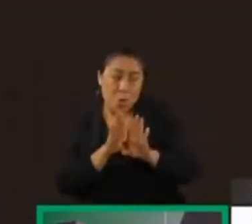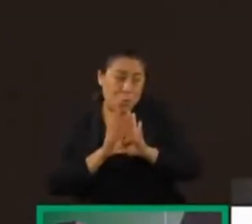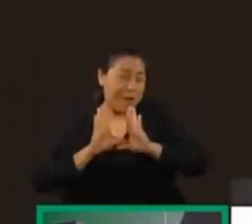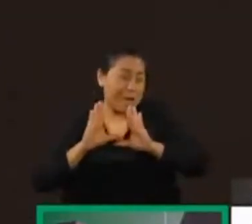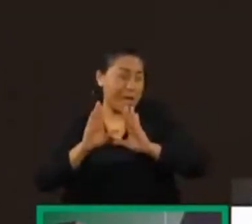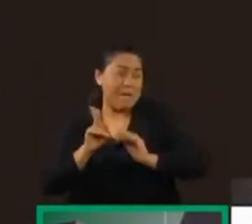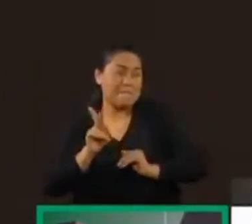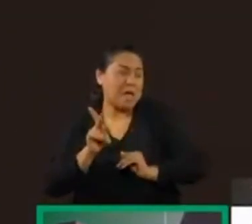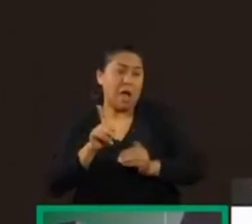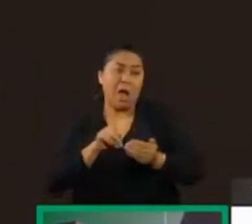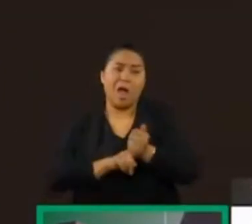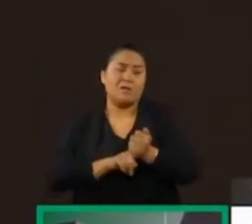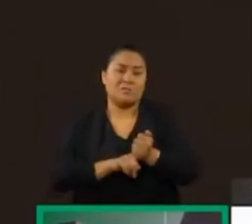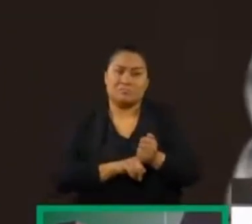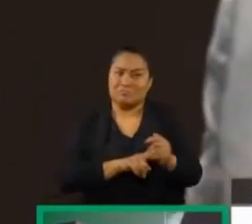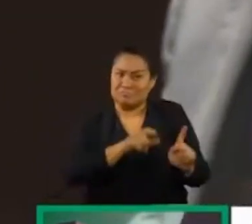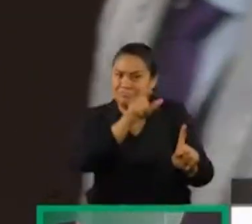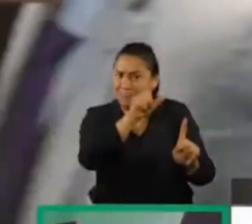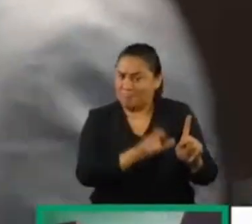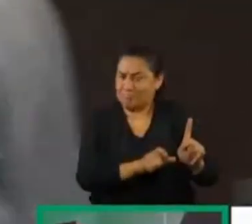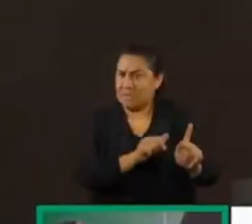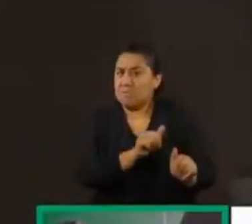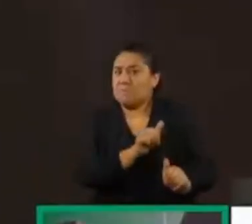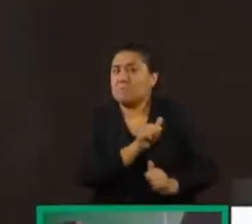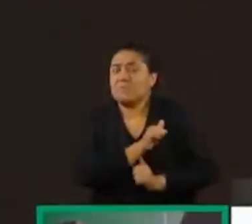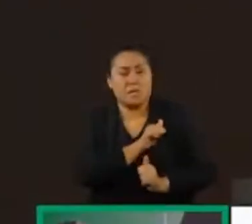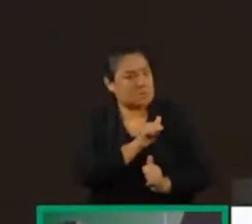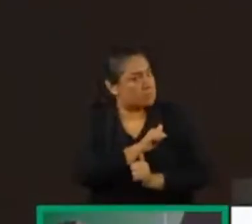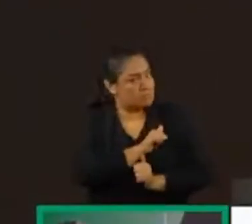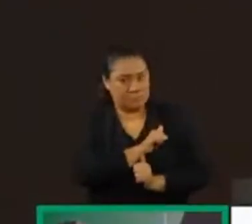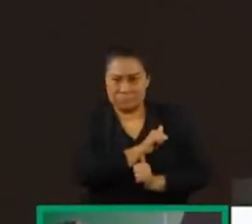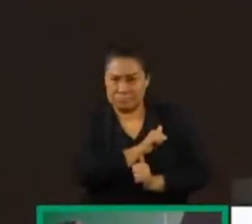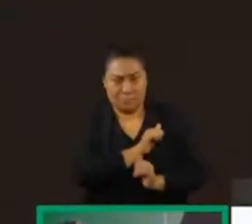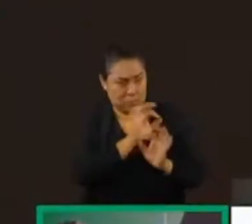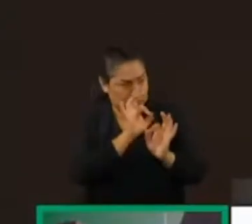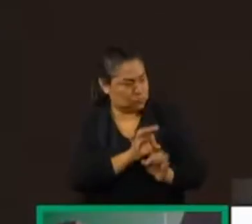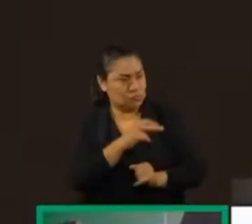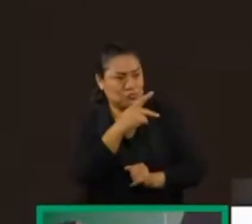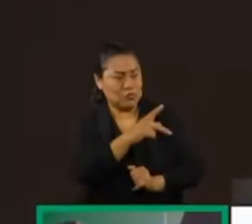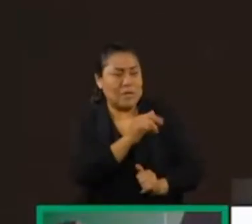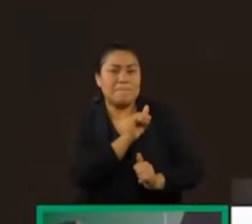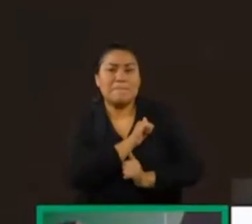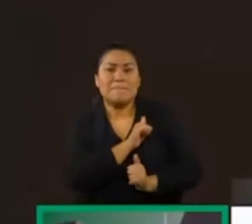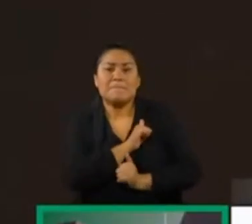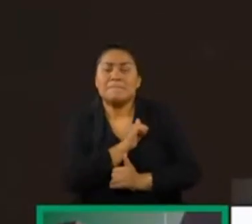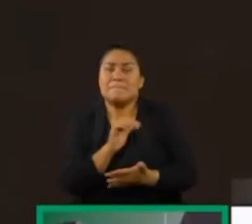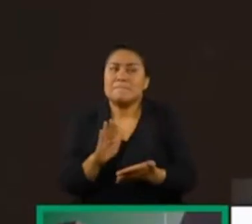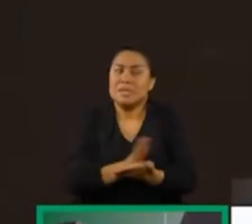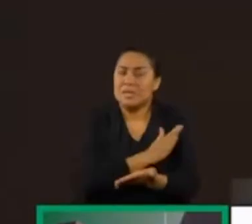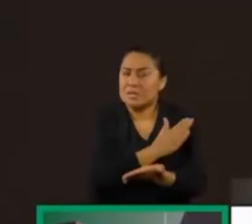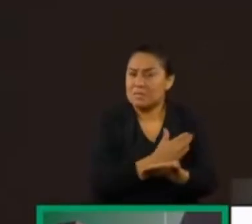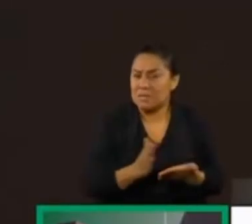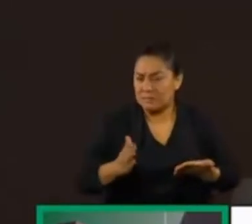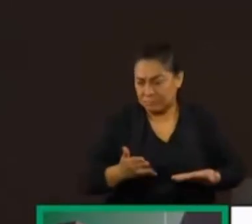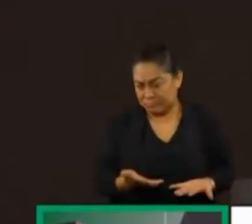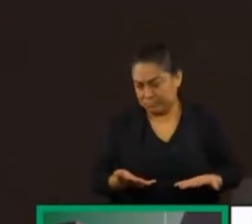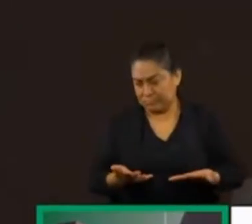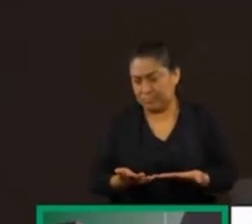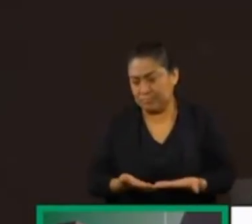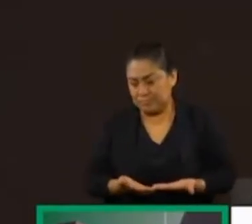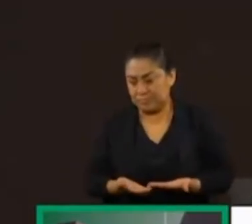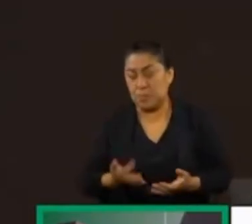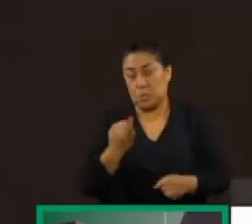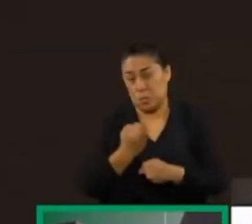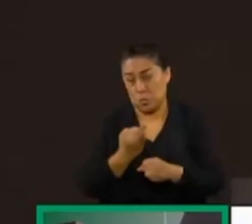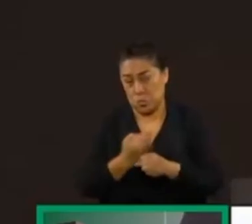son militares. No dejan de ser militares. Y es que aquí en